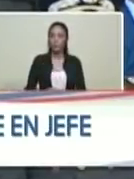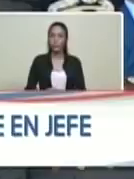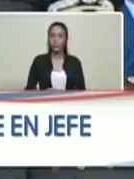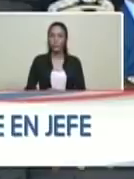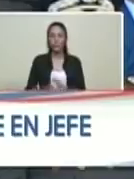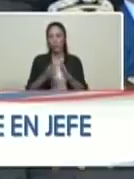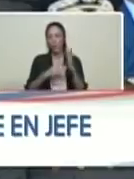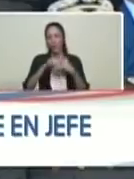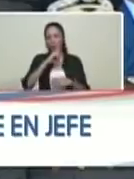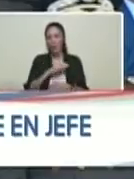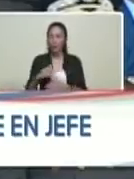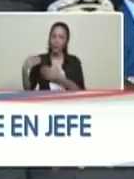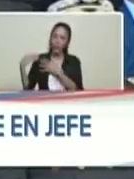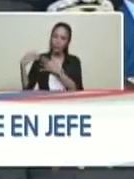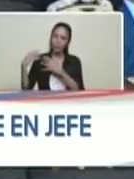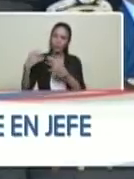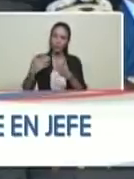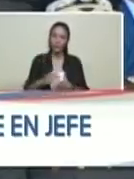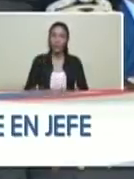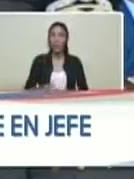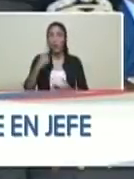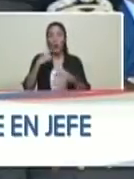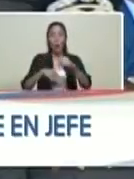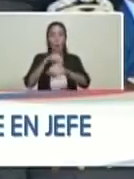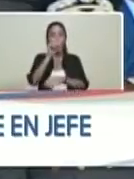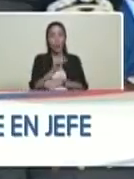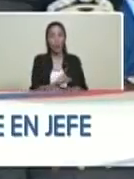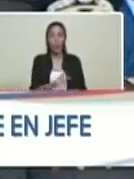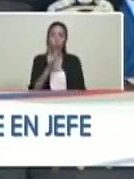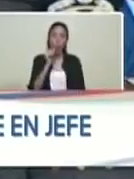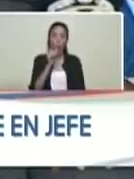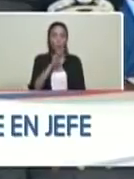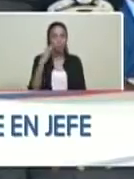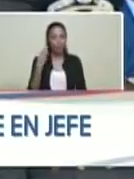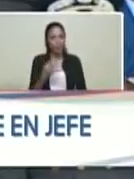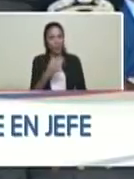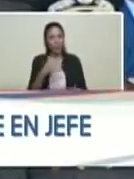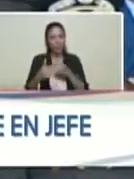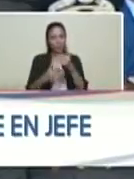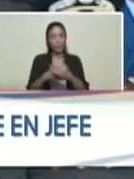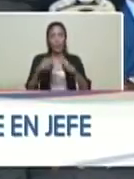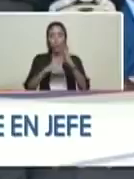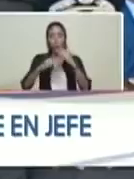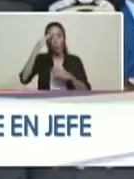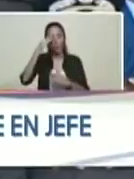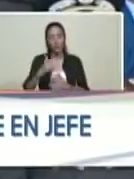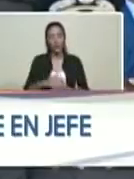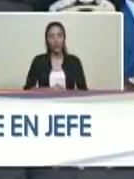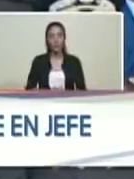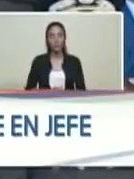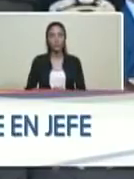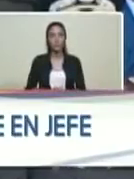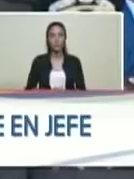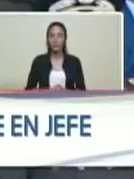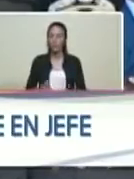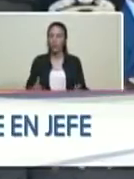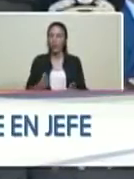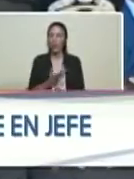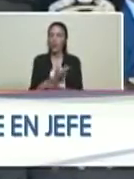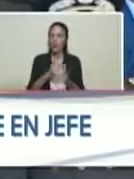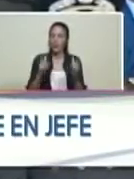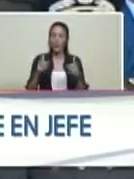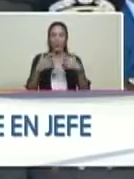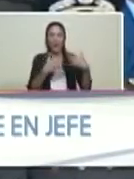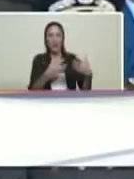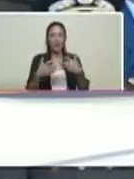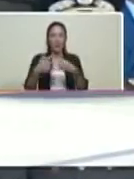históricas de los únicos y verdaderos herederos del ejército de los libertadores del ejército de pichincha